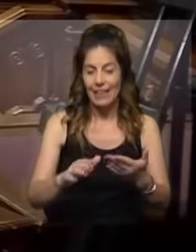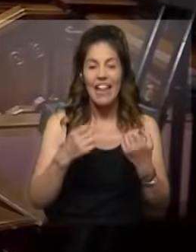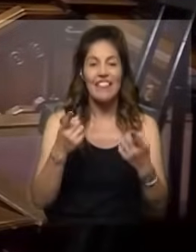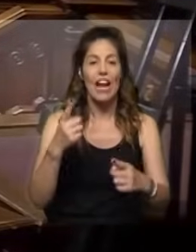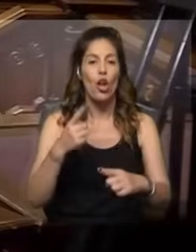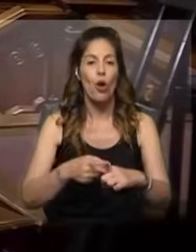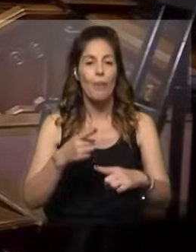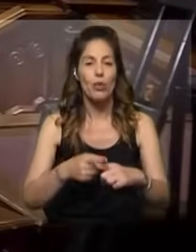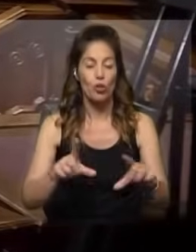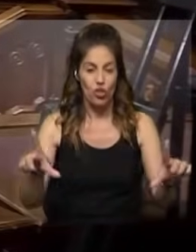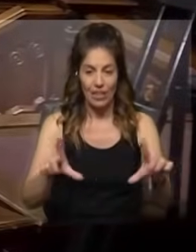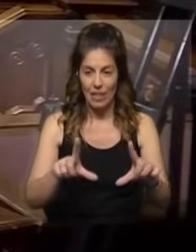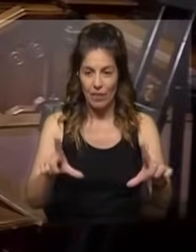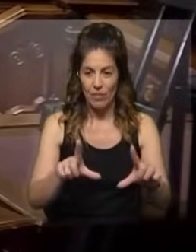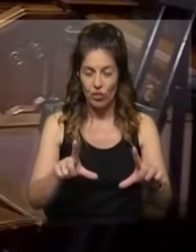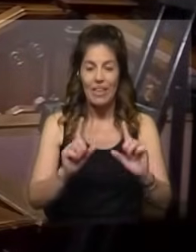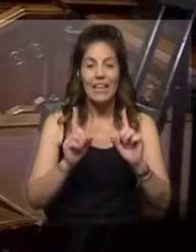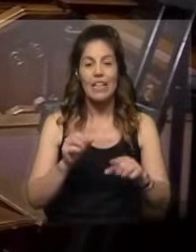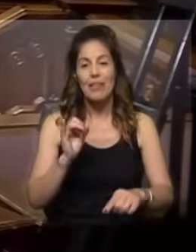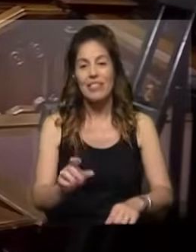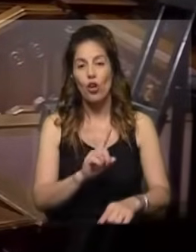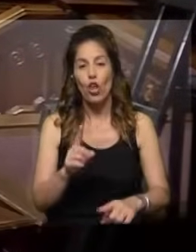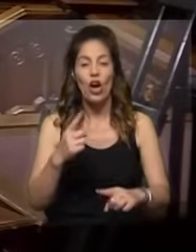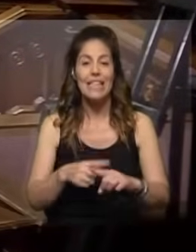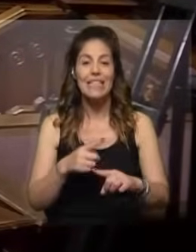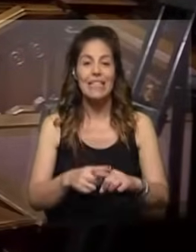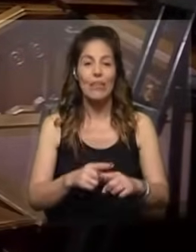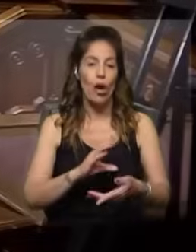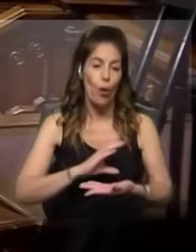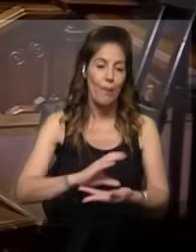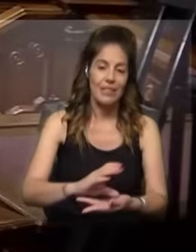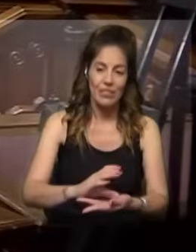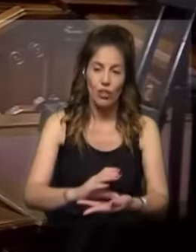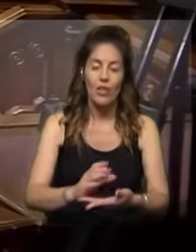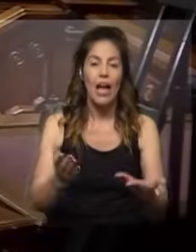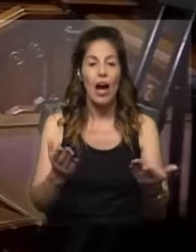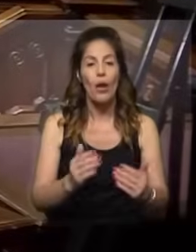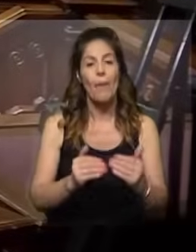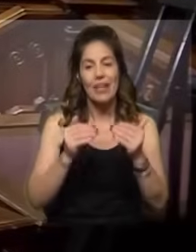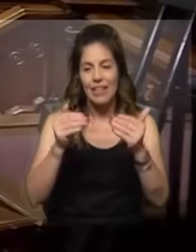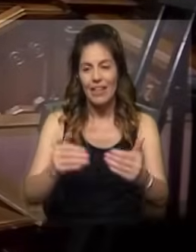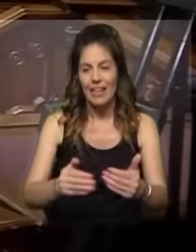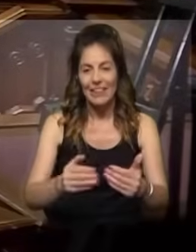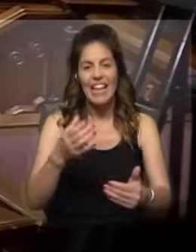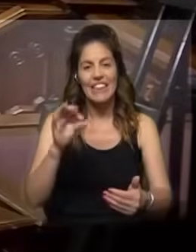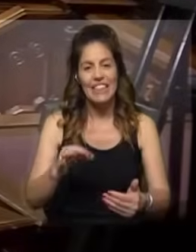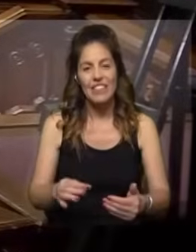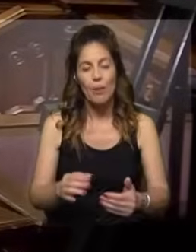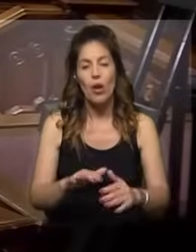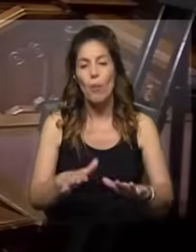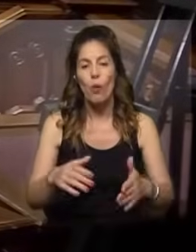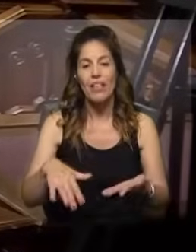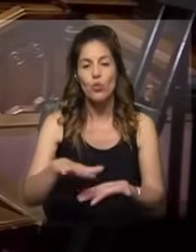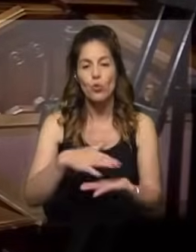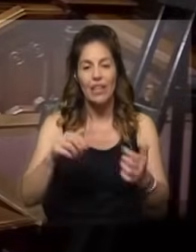eh en televisión y si debe existir o no una compensación si les parec en algunos minutos detallamos Qué puede pasar en